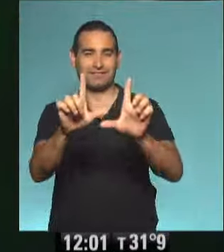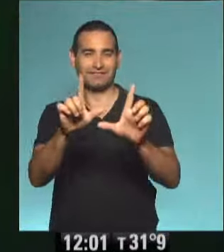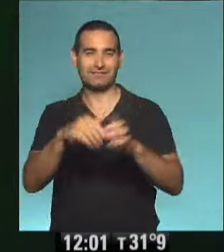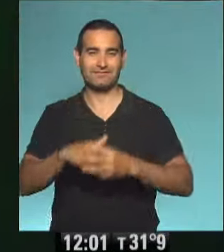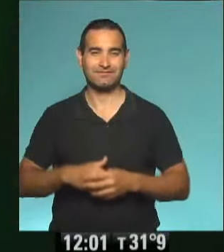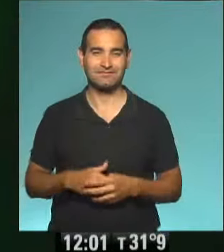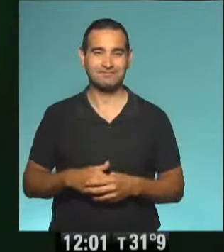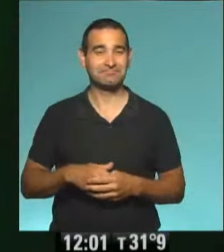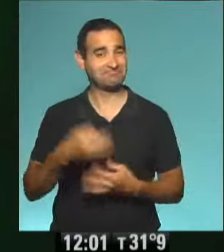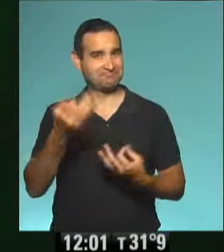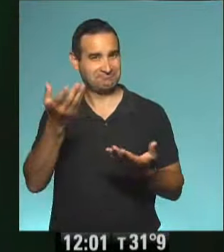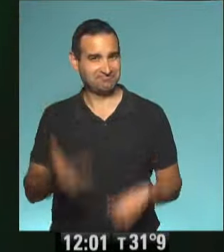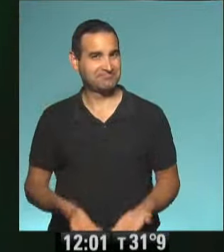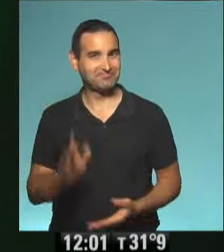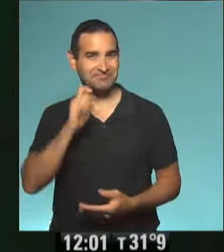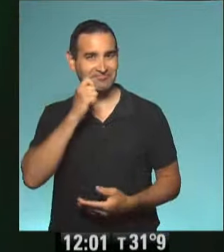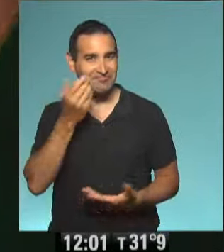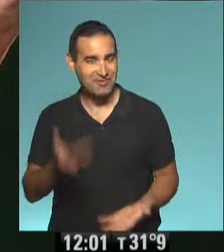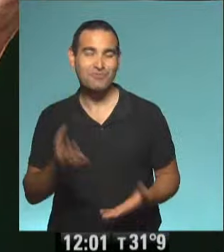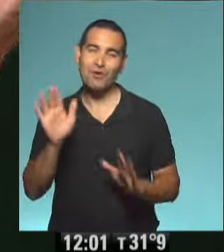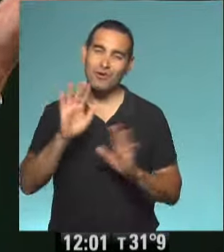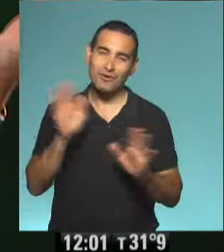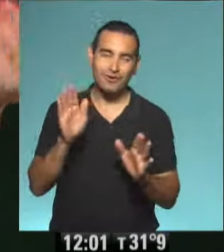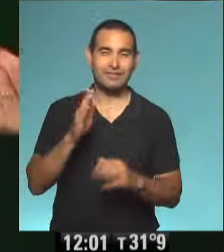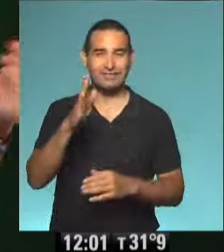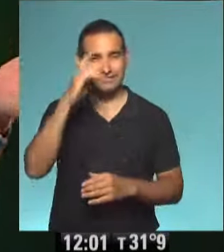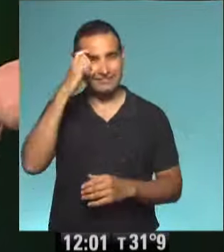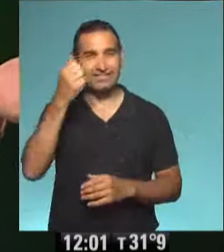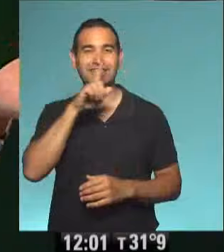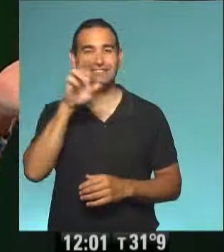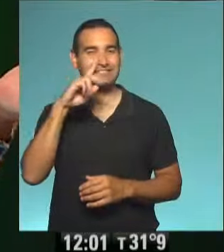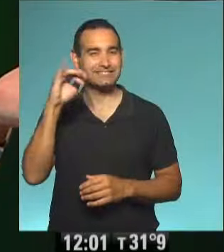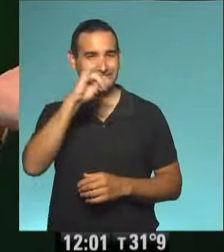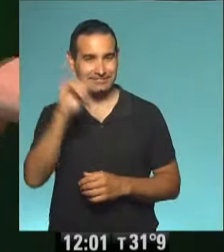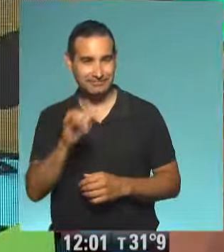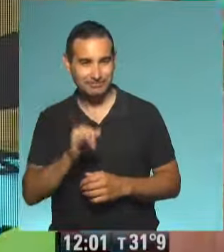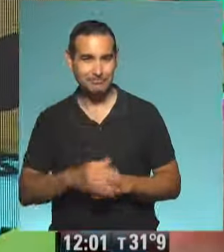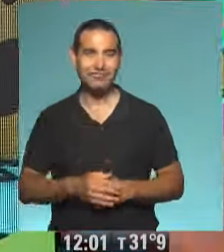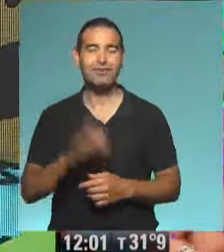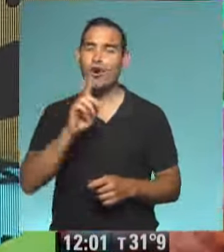andan? ¡Qué lindo que están! ¡Qué linda, Lara! Hola, Beatriz. Qué gusto tenerte en nuestro último